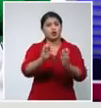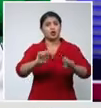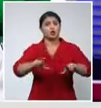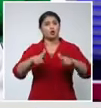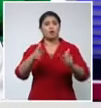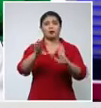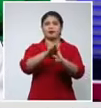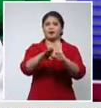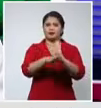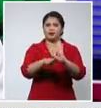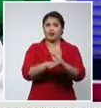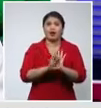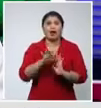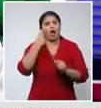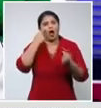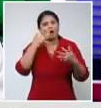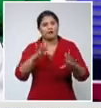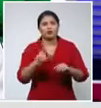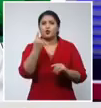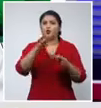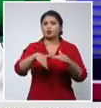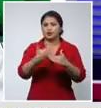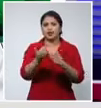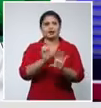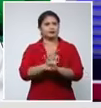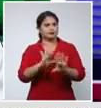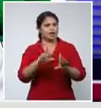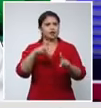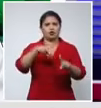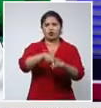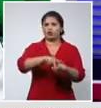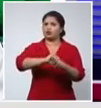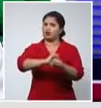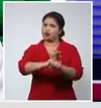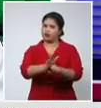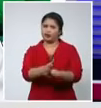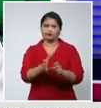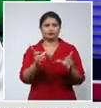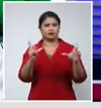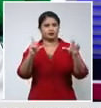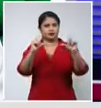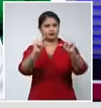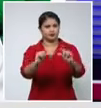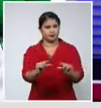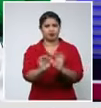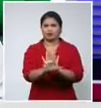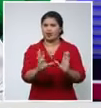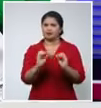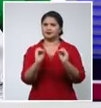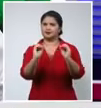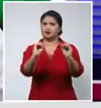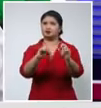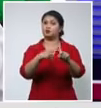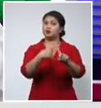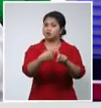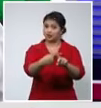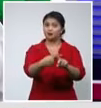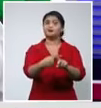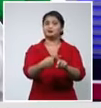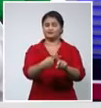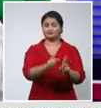controlar este incremento que hemos tenido en los casos. Lamentamos mucho y damos las condolencias a familiares